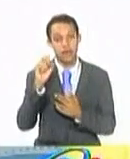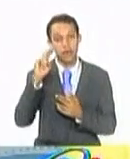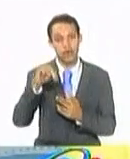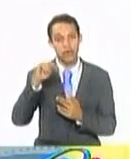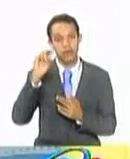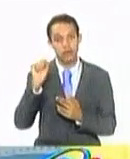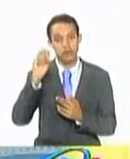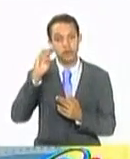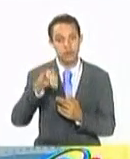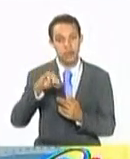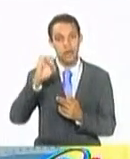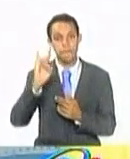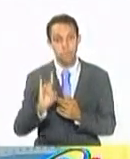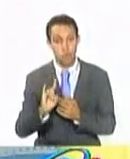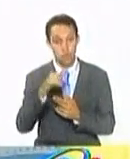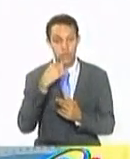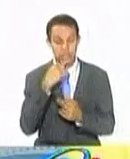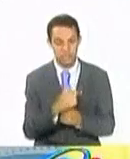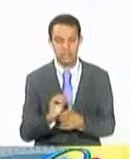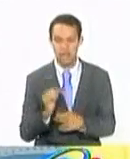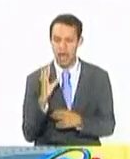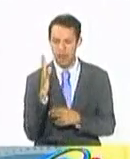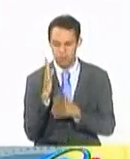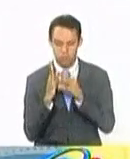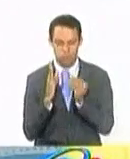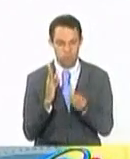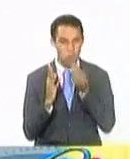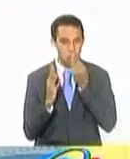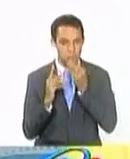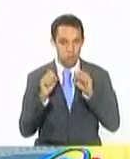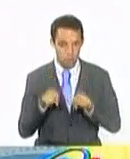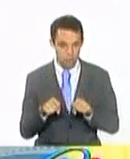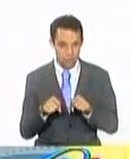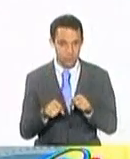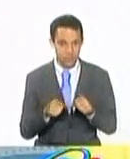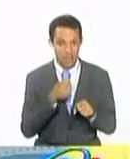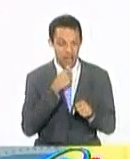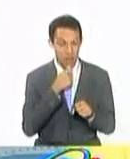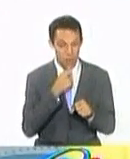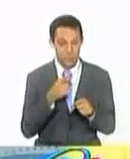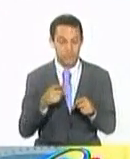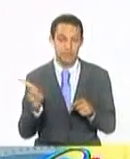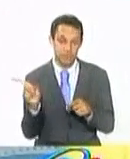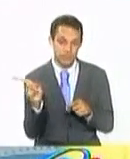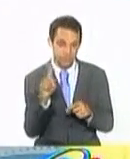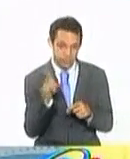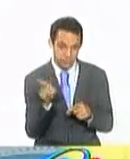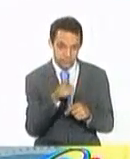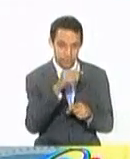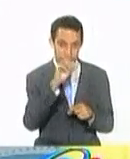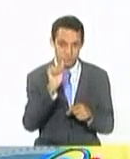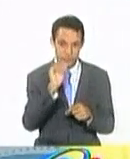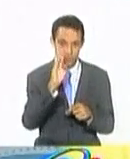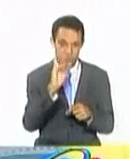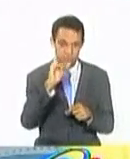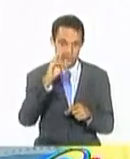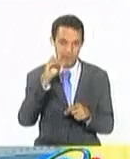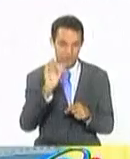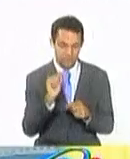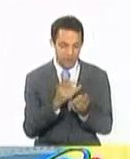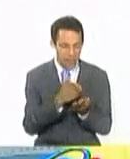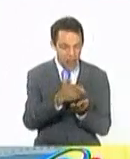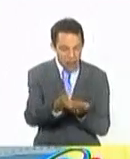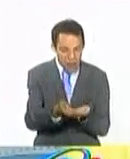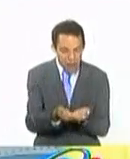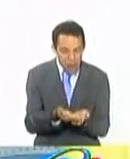debo de consumir también me dijeron de la sábila el ron y y la miel de abeja doctor yo tengo